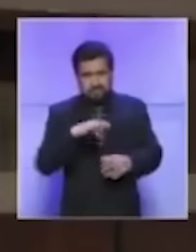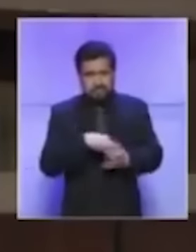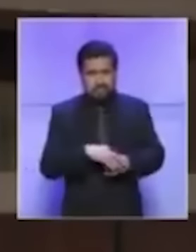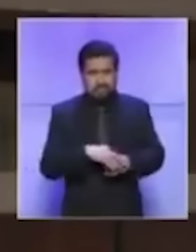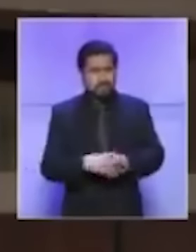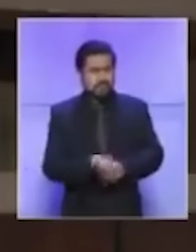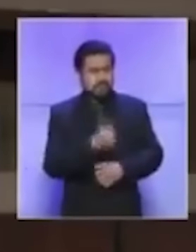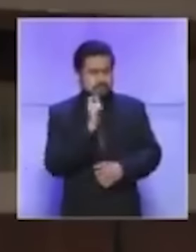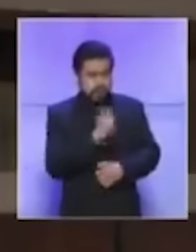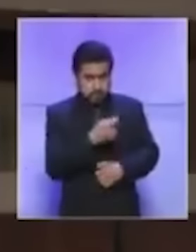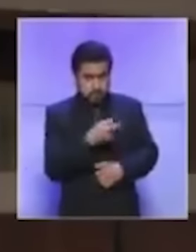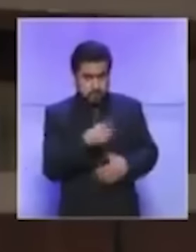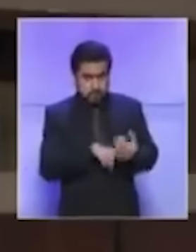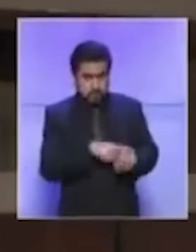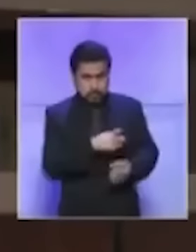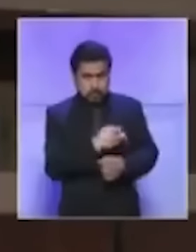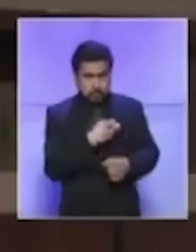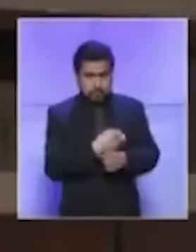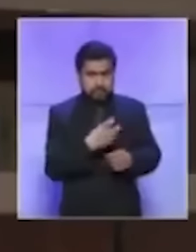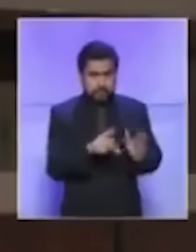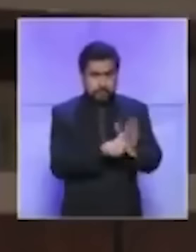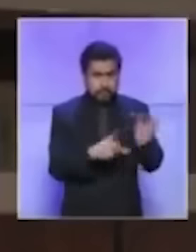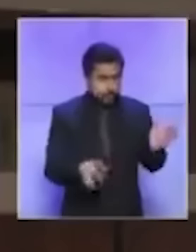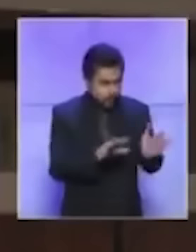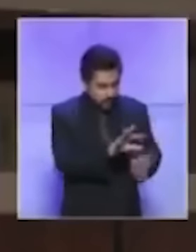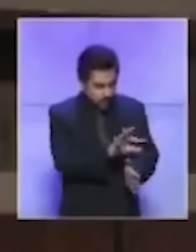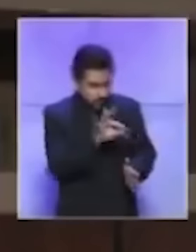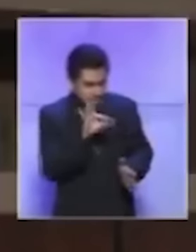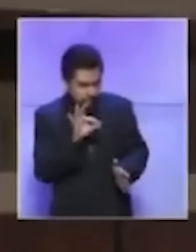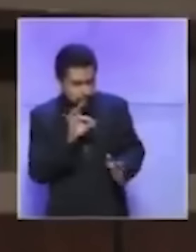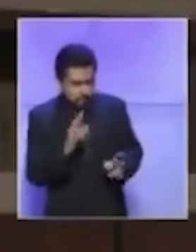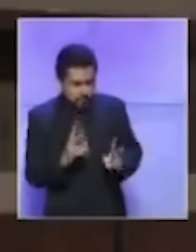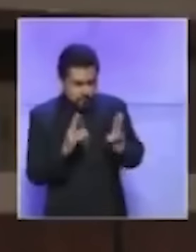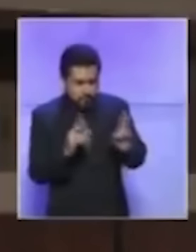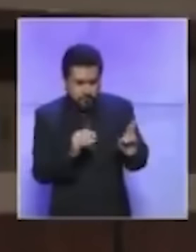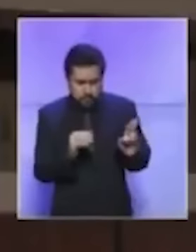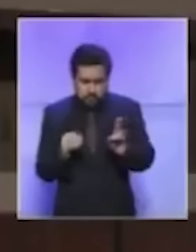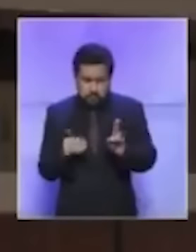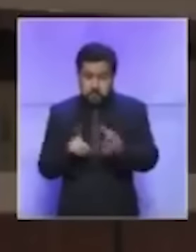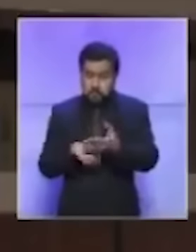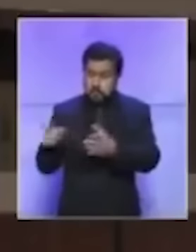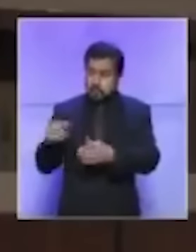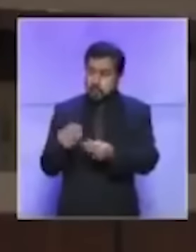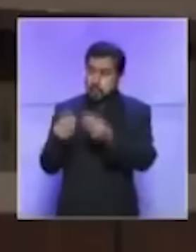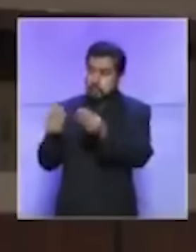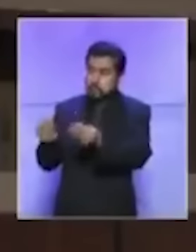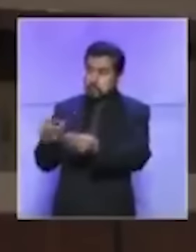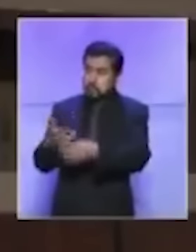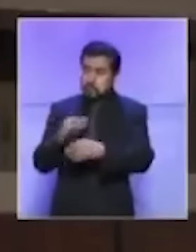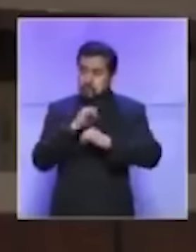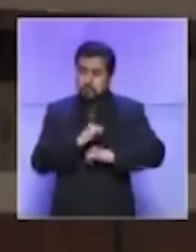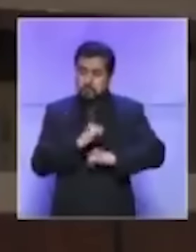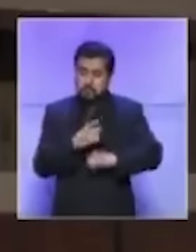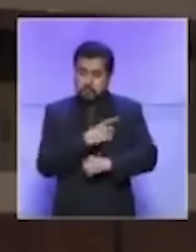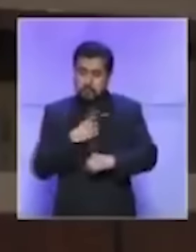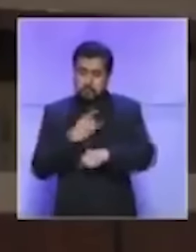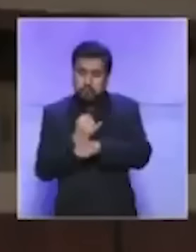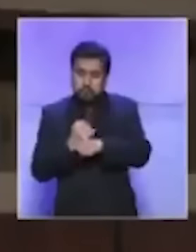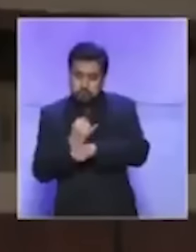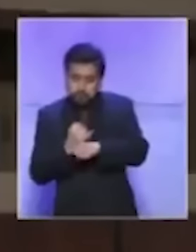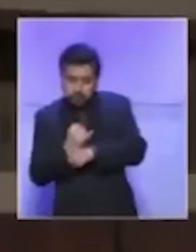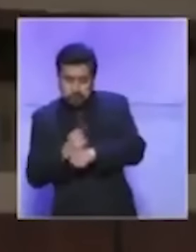decir, con base en el contenido de esta nota, la autoridad responsable debió asumir su facultad de investigación